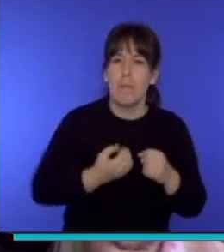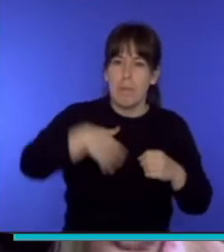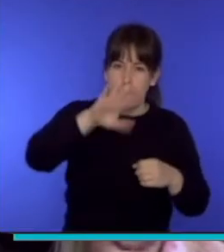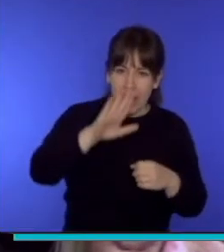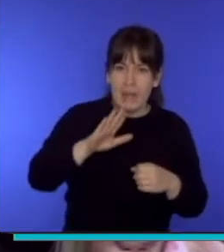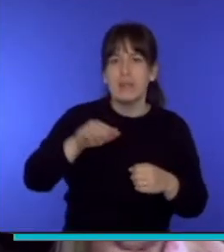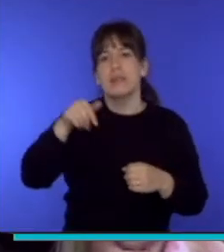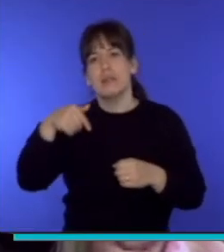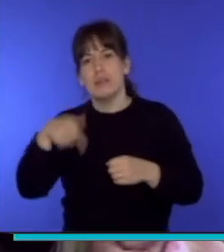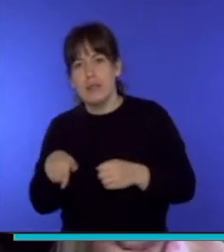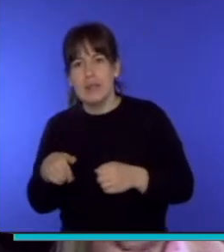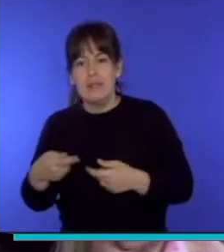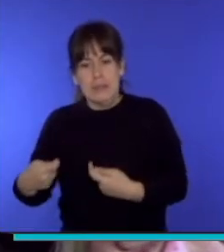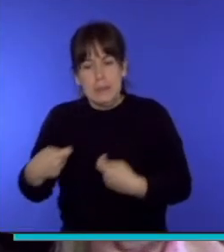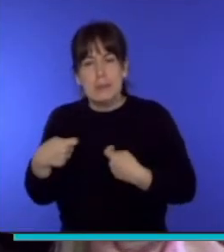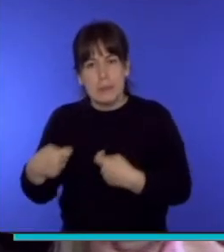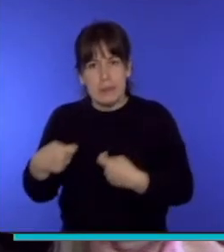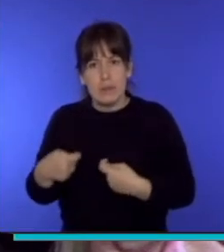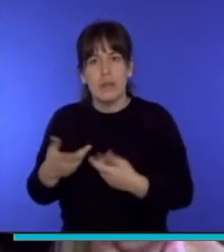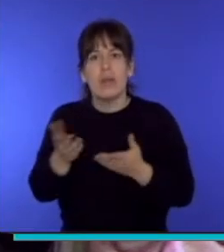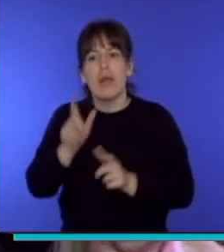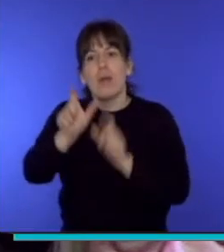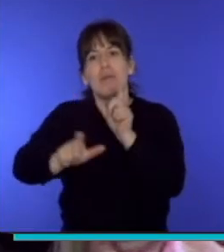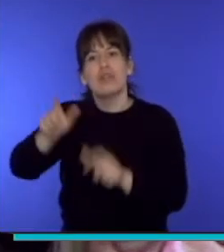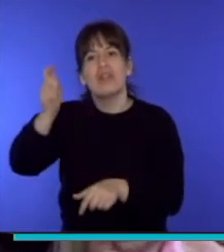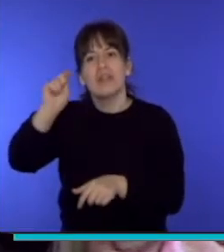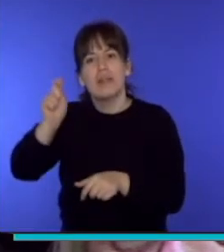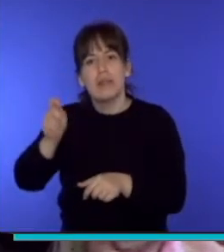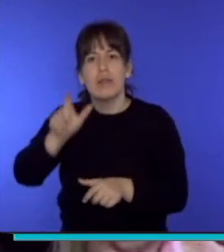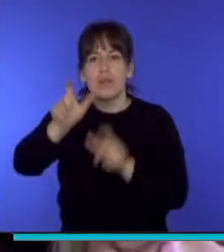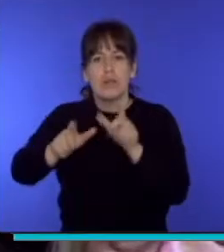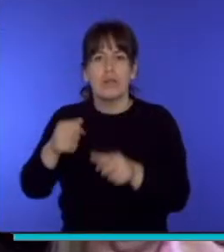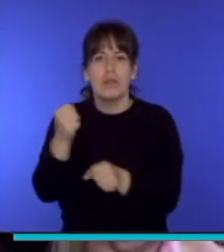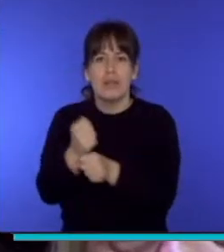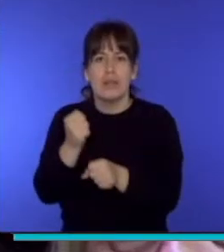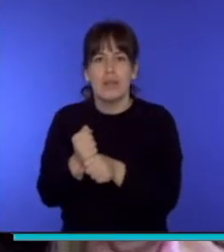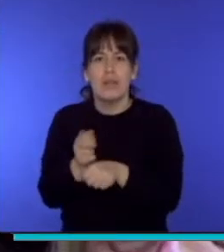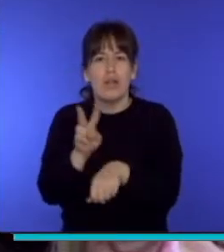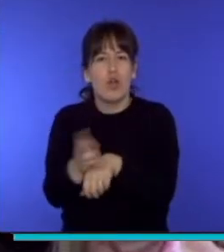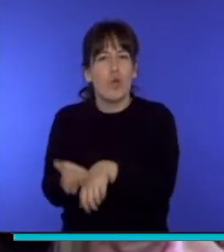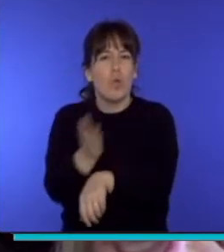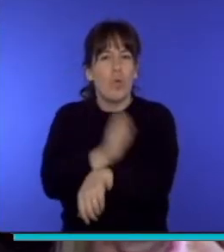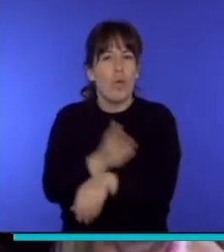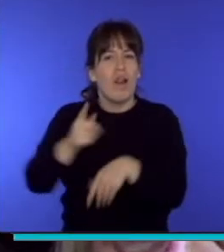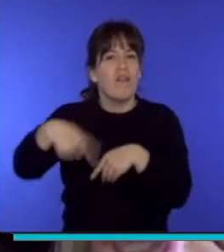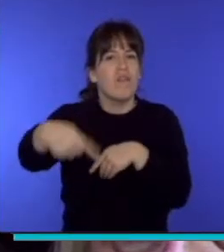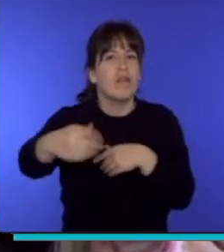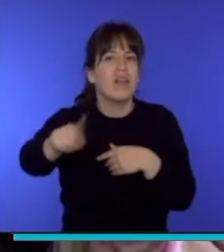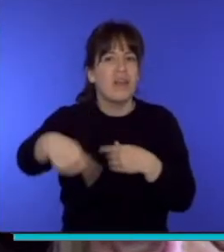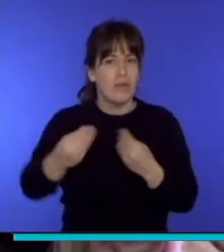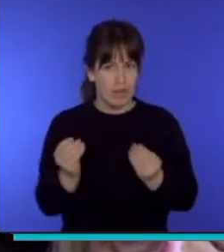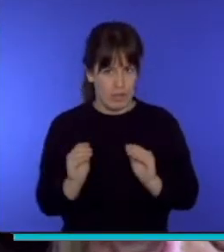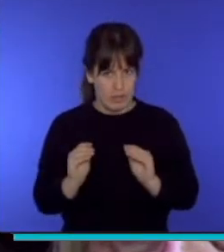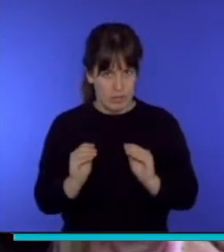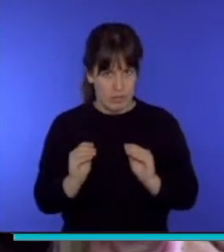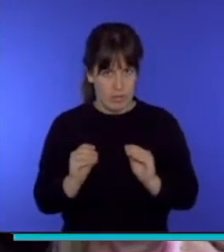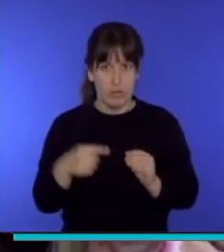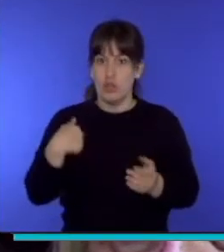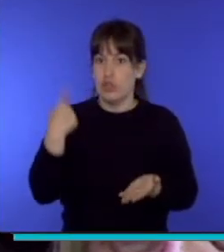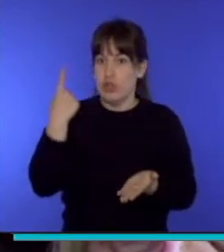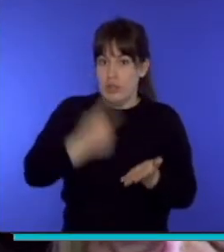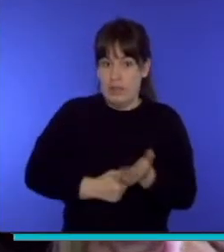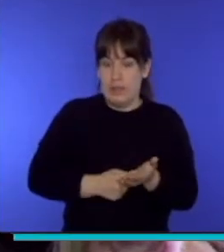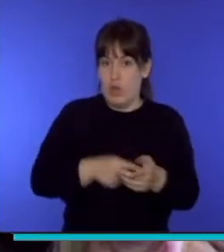es la diligencia exigible a la gente y a la valoración de la previsibilidad de las consecuencias. Cuando uno toma una